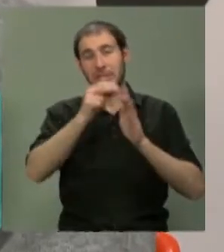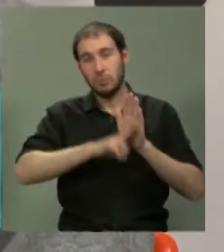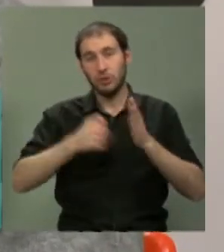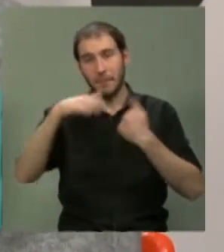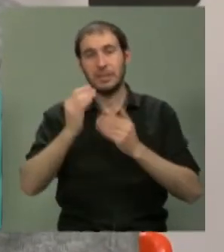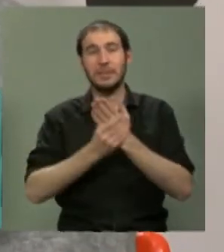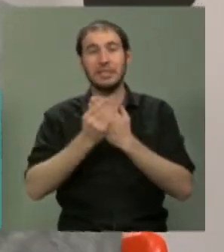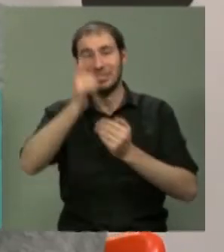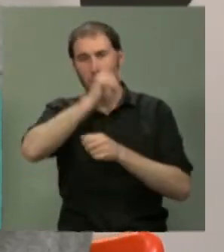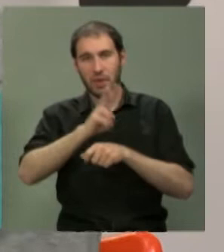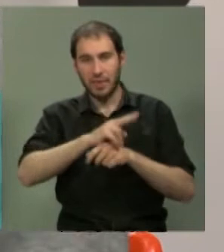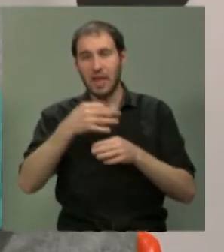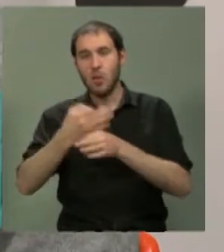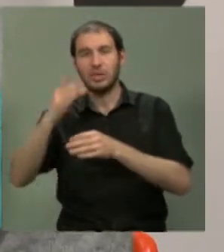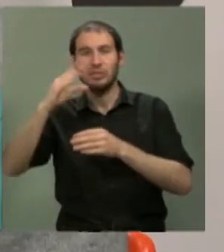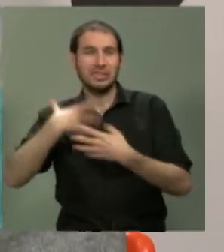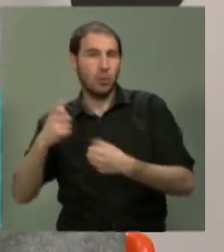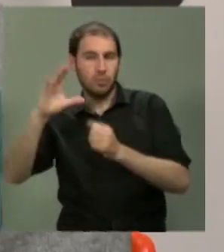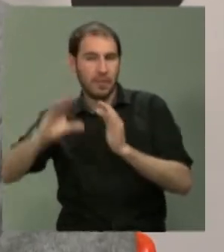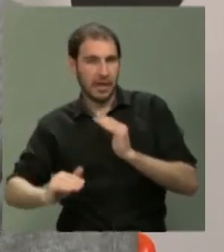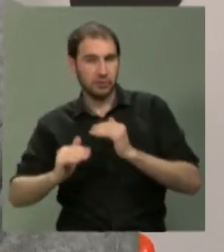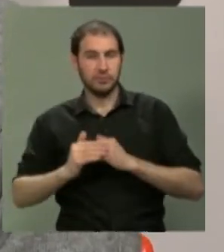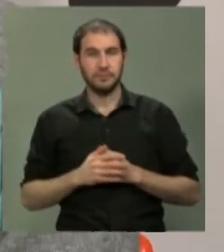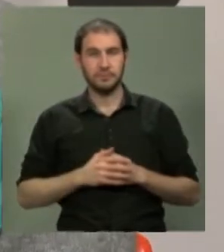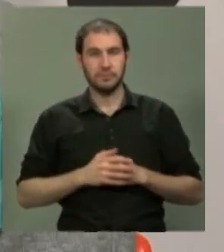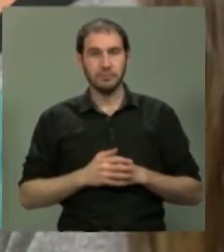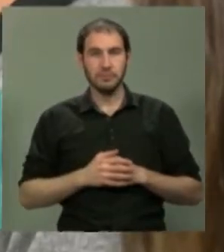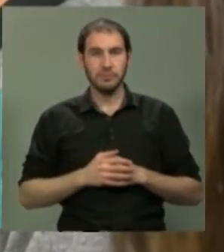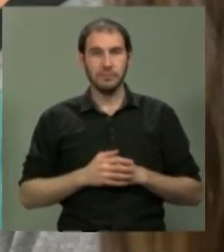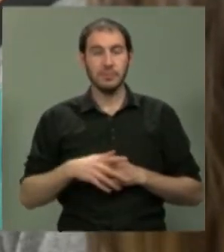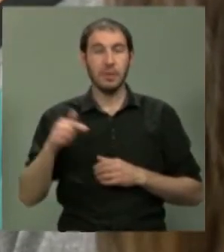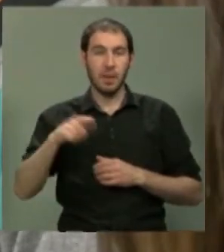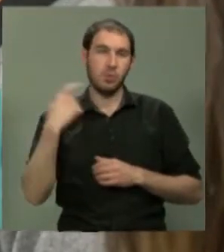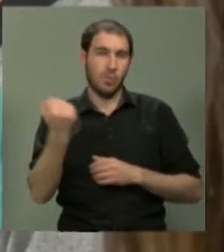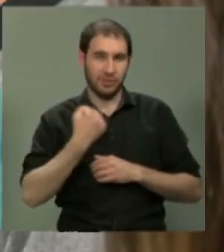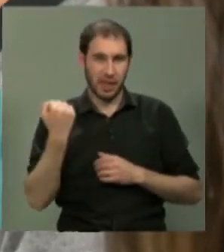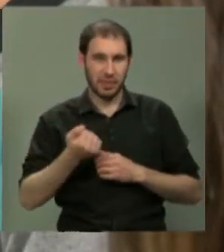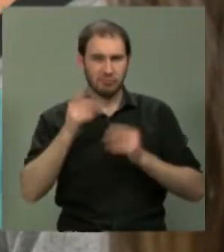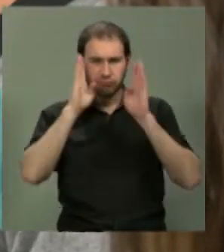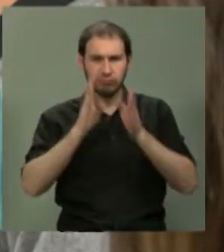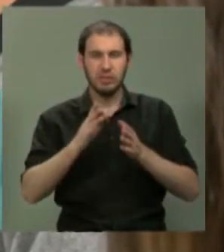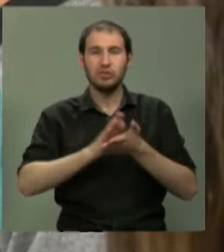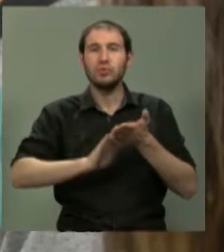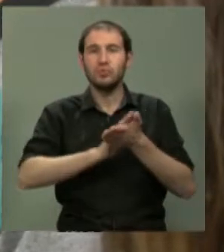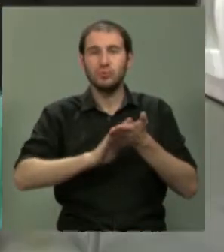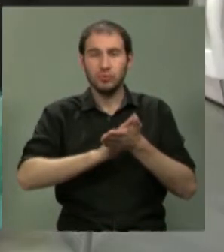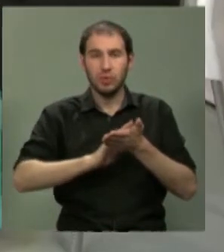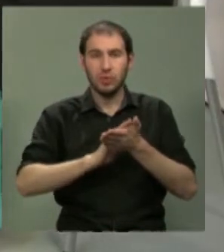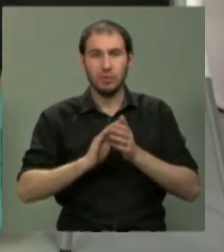al Ministerio de Seguridad que a la educación y a la salud. En ese sentido es importantísimo pensar en una solución